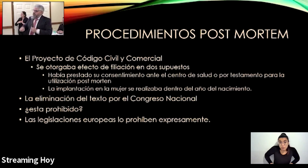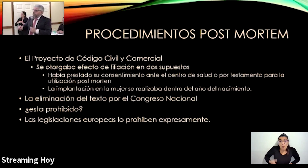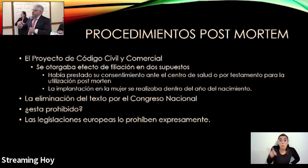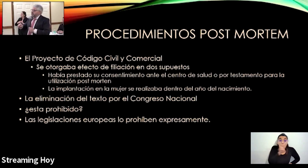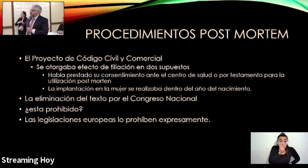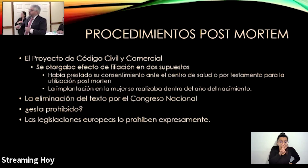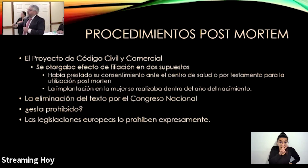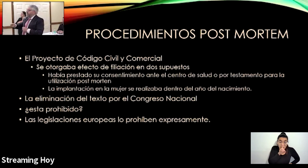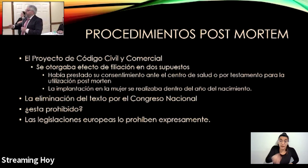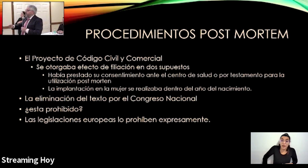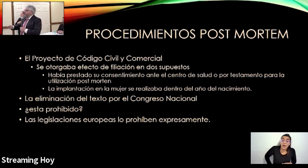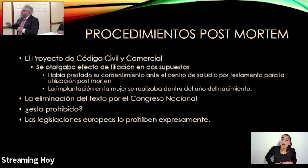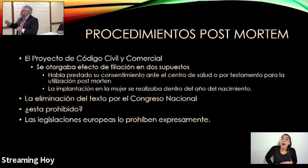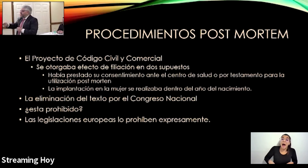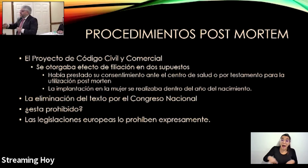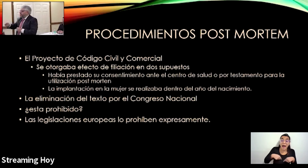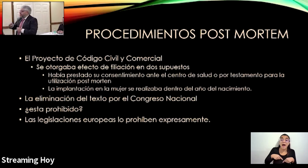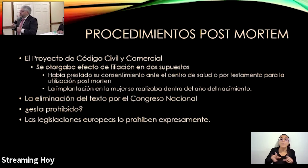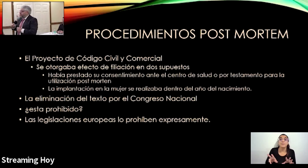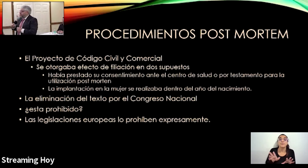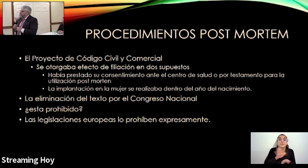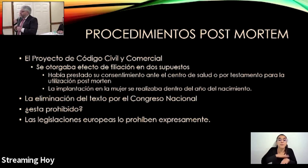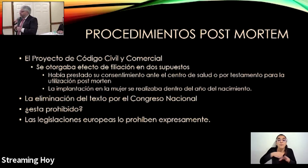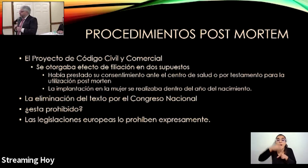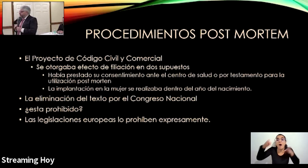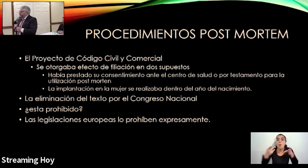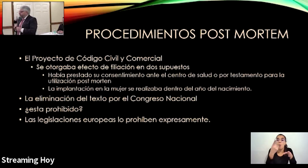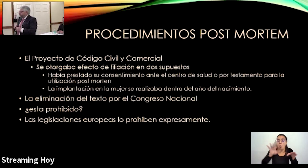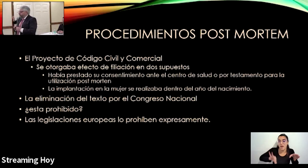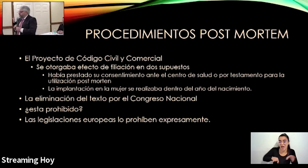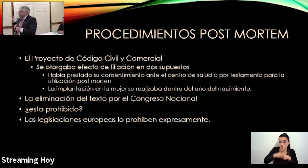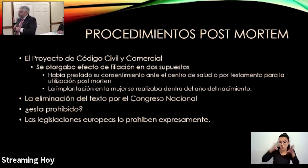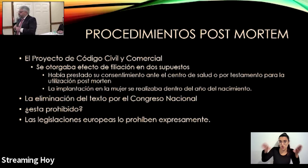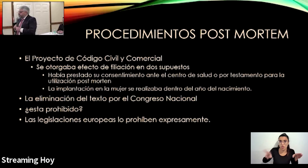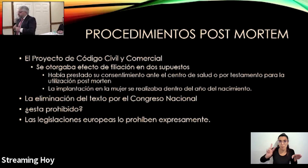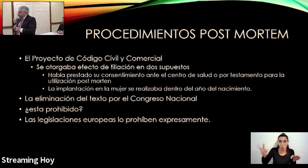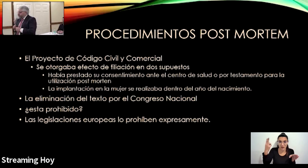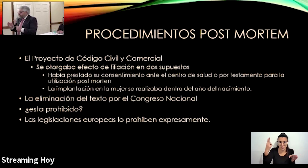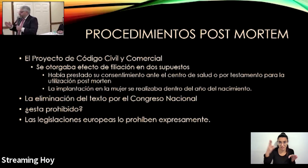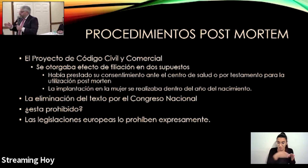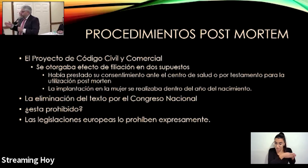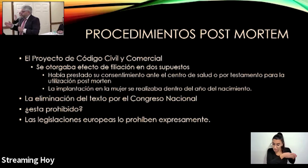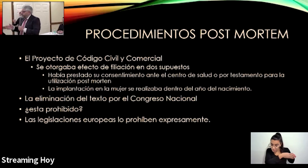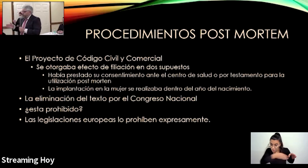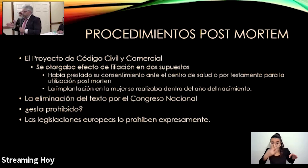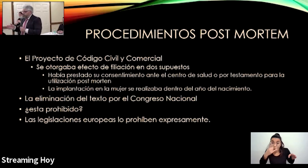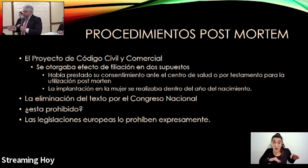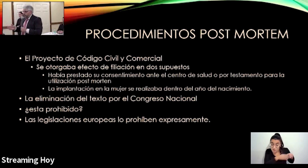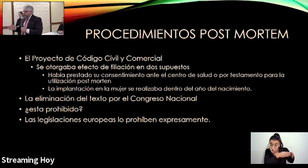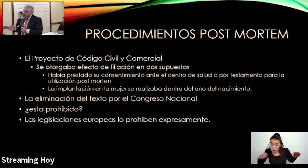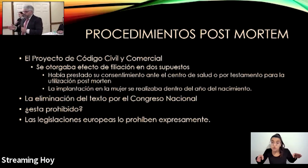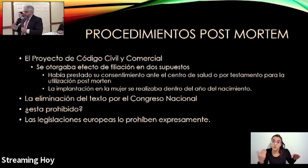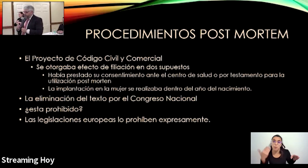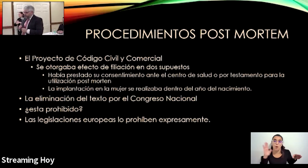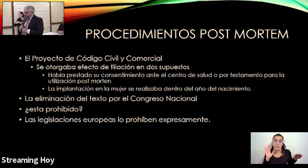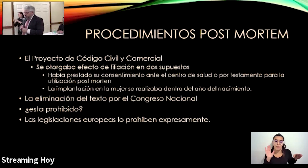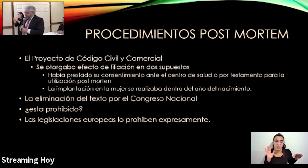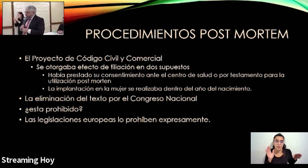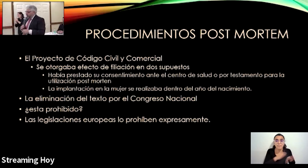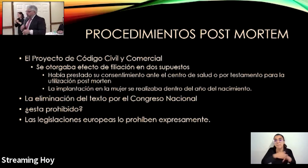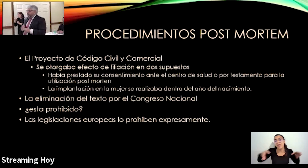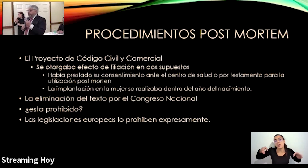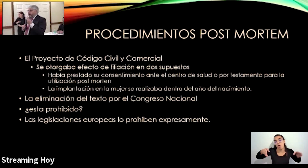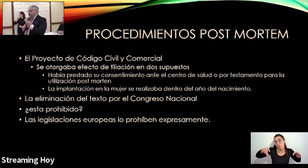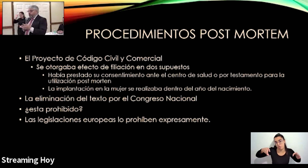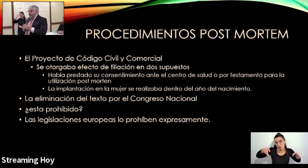tuviera lugar dentro del año del fallecimiento de la persona. O sea, en un periodo corto de